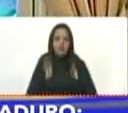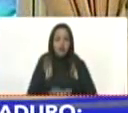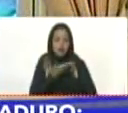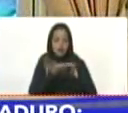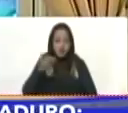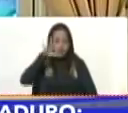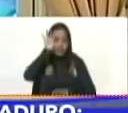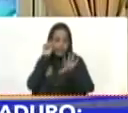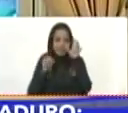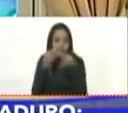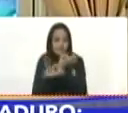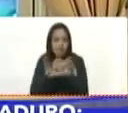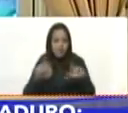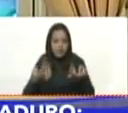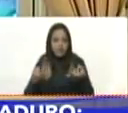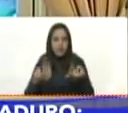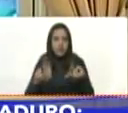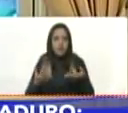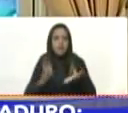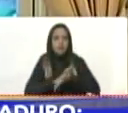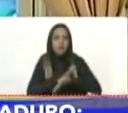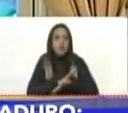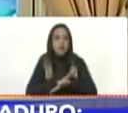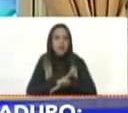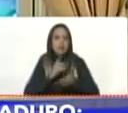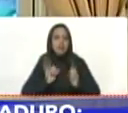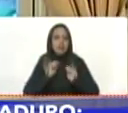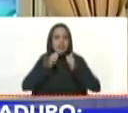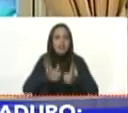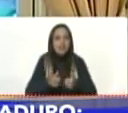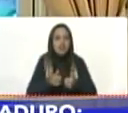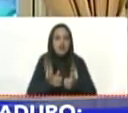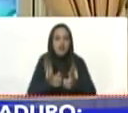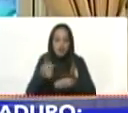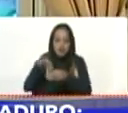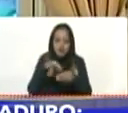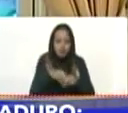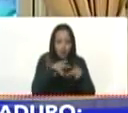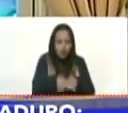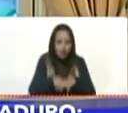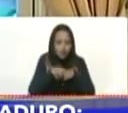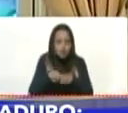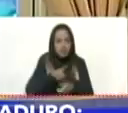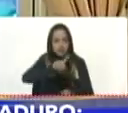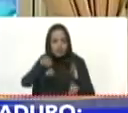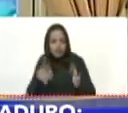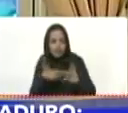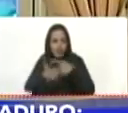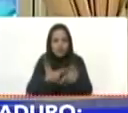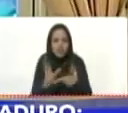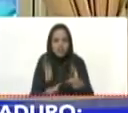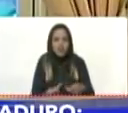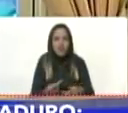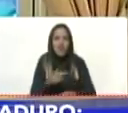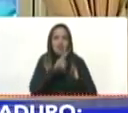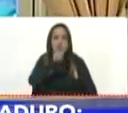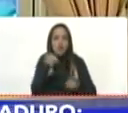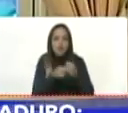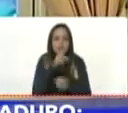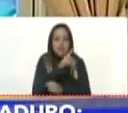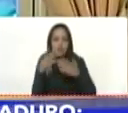entender perfectamente lo que es el inicio de la cosecha del ciclo invierno 2019 en el